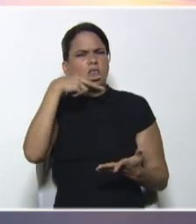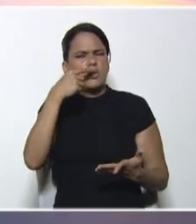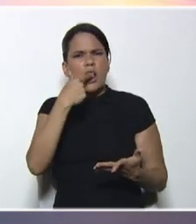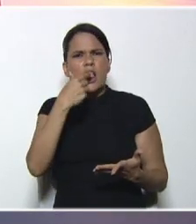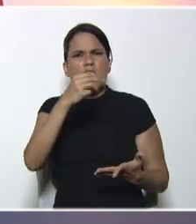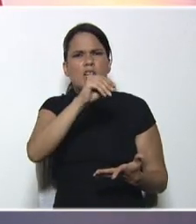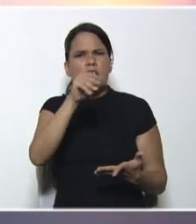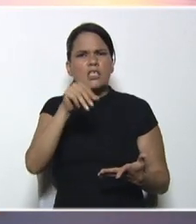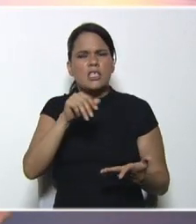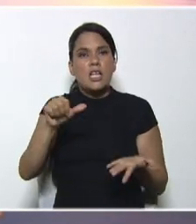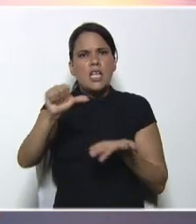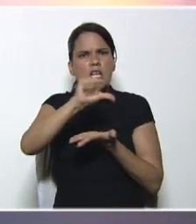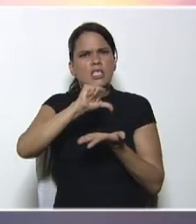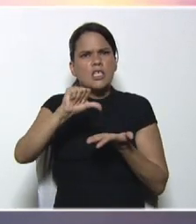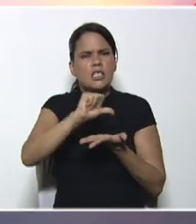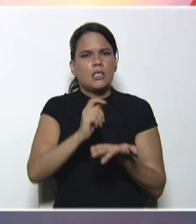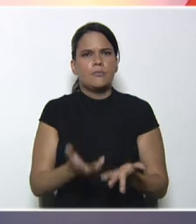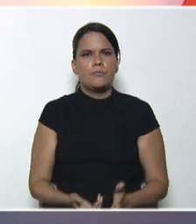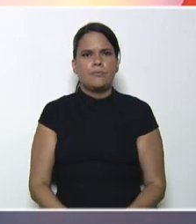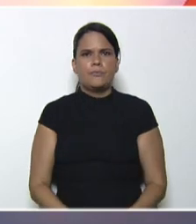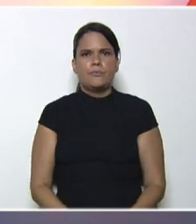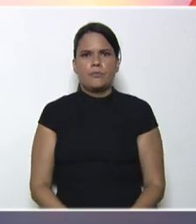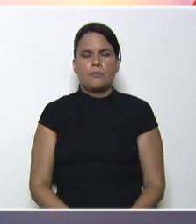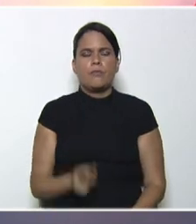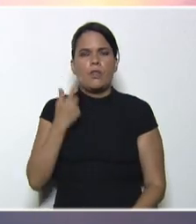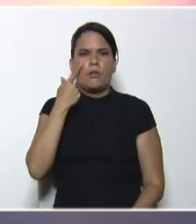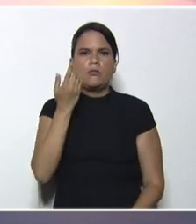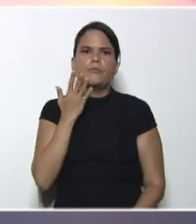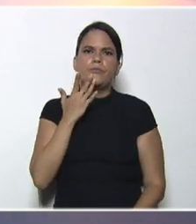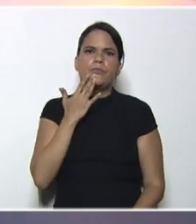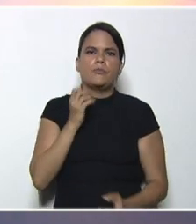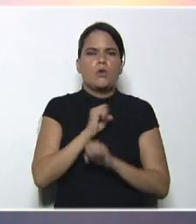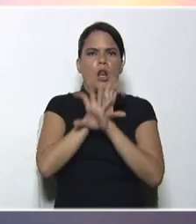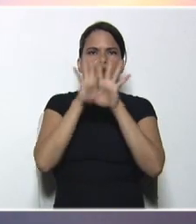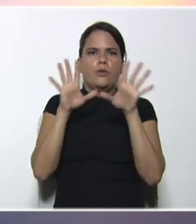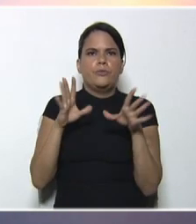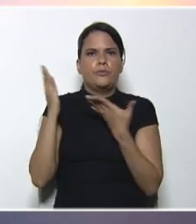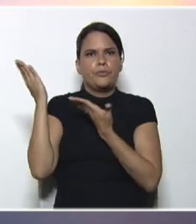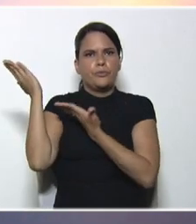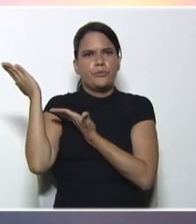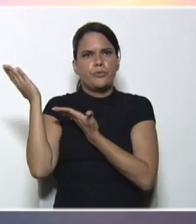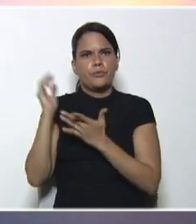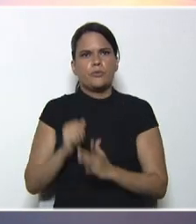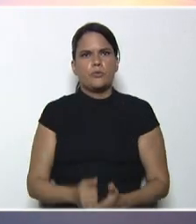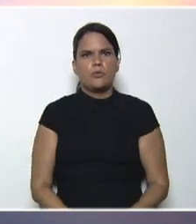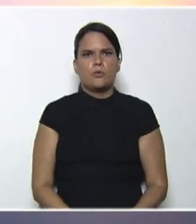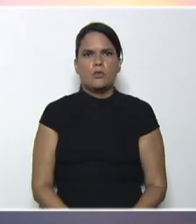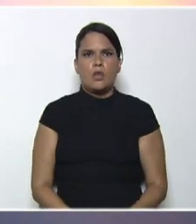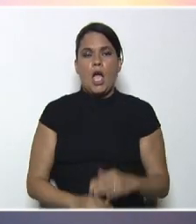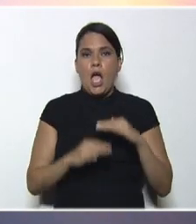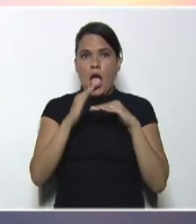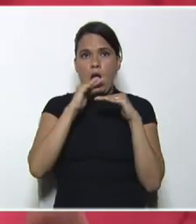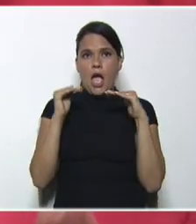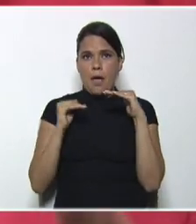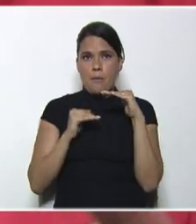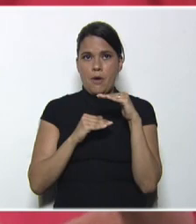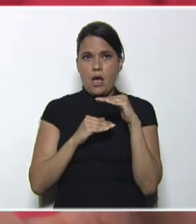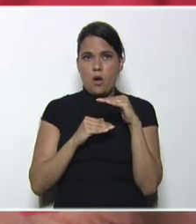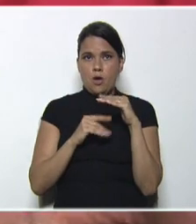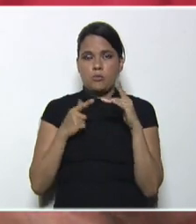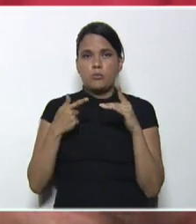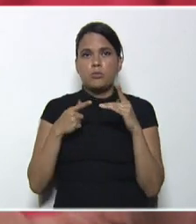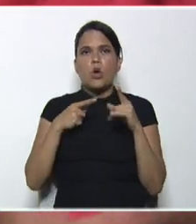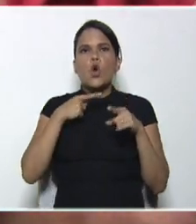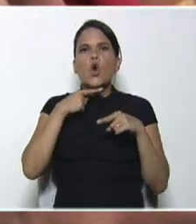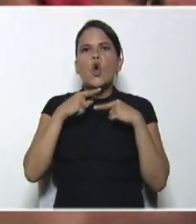el aceite? Bueno, veamos acá un ejemplo visible. En esta parte de abajo coloqué